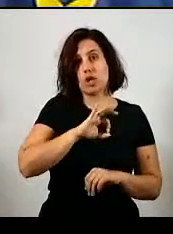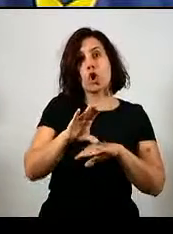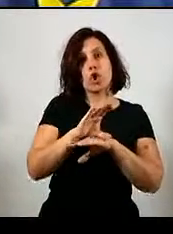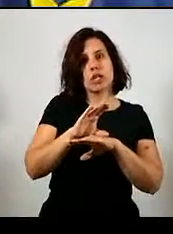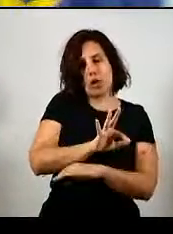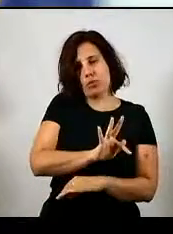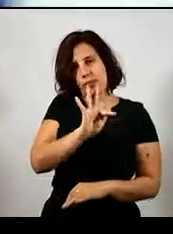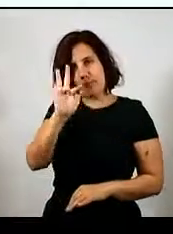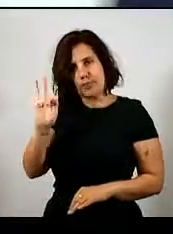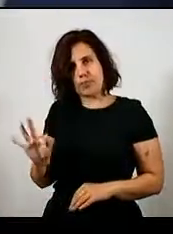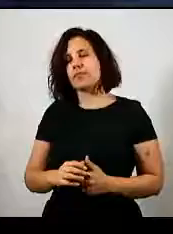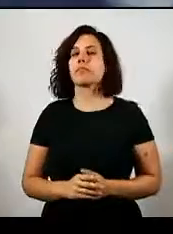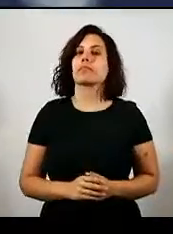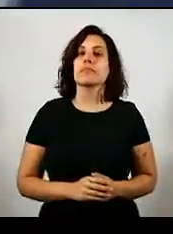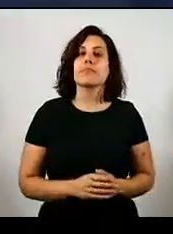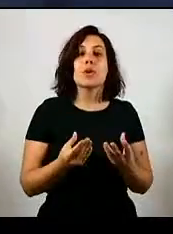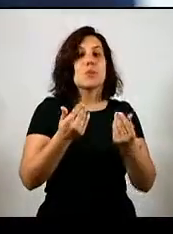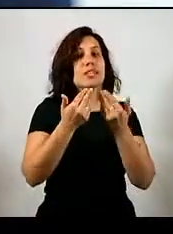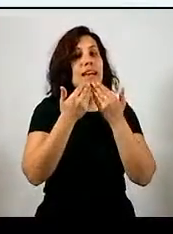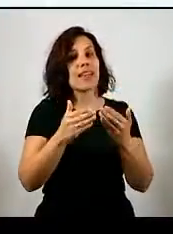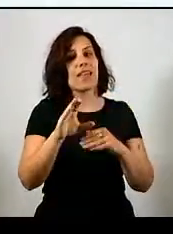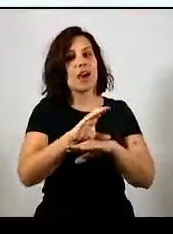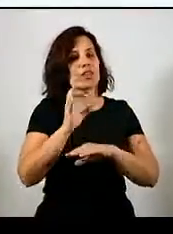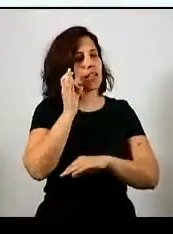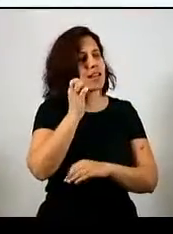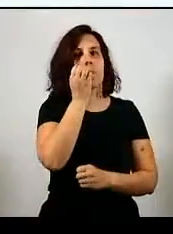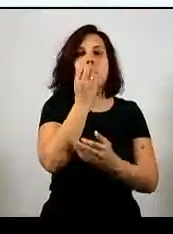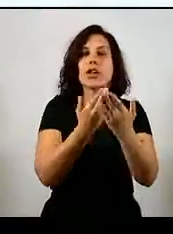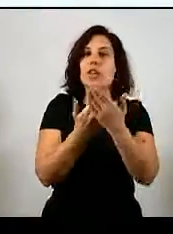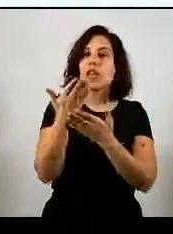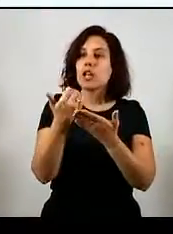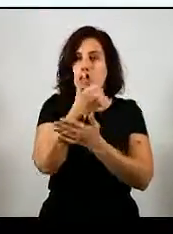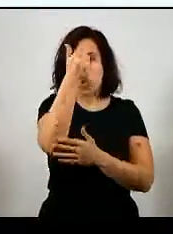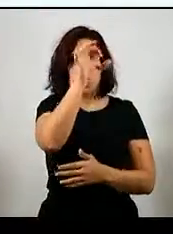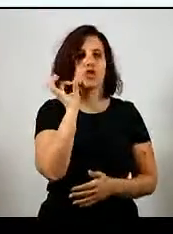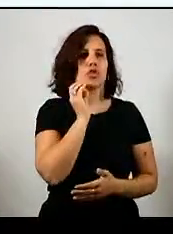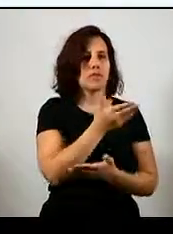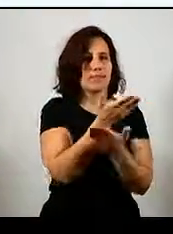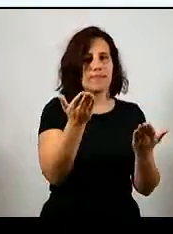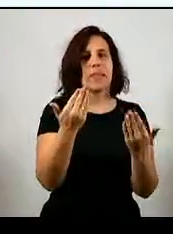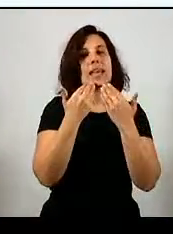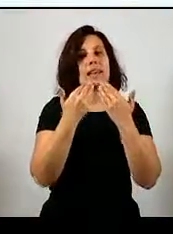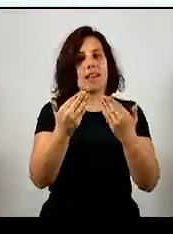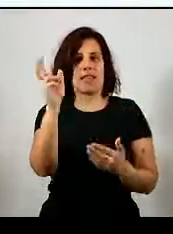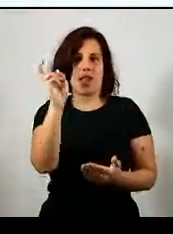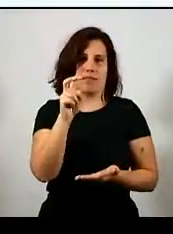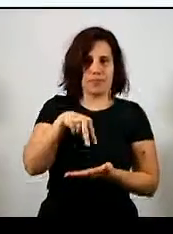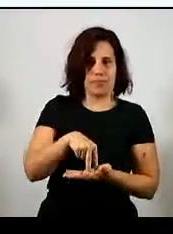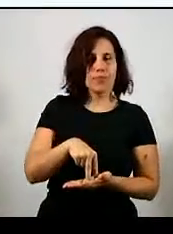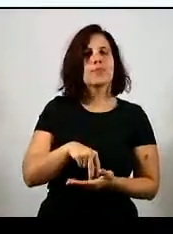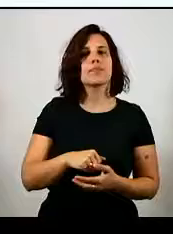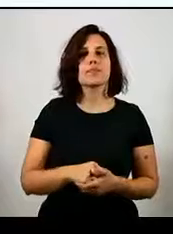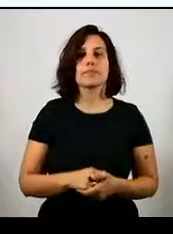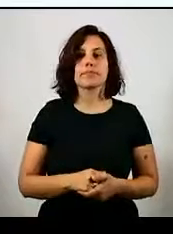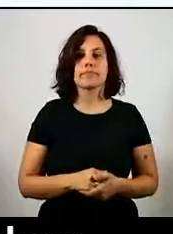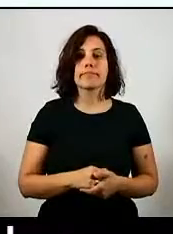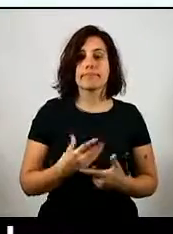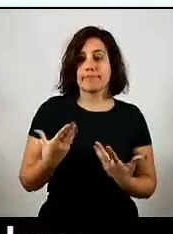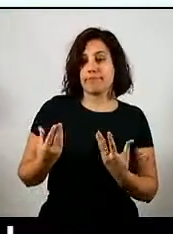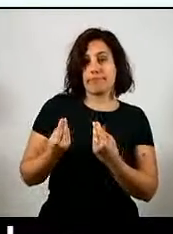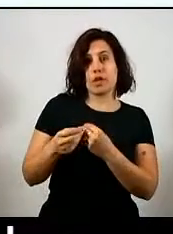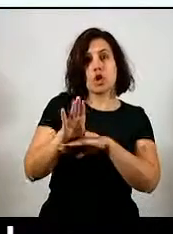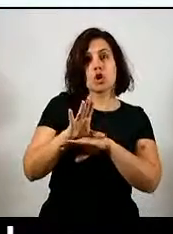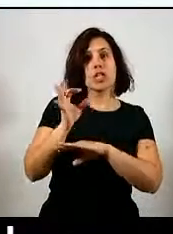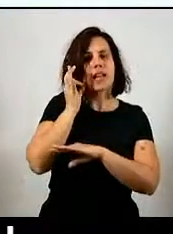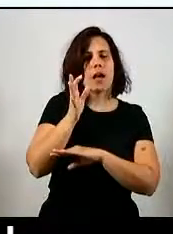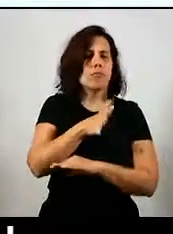consejero. Guillermo. Muchas gracias, consejera. Buenos días a todos y todas. Gracias por asistir. Acompaña a la consejera portavoz